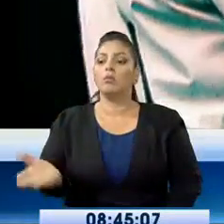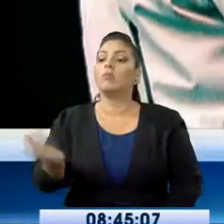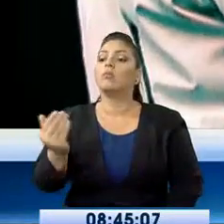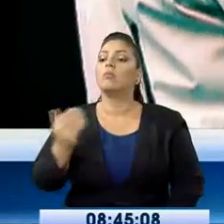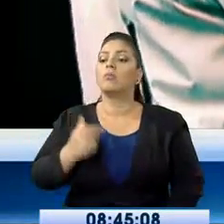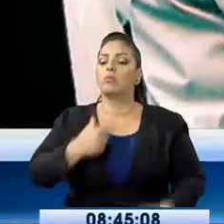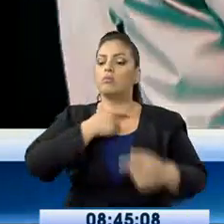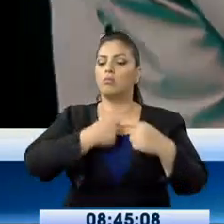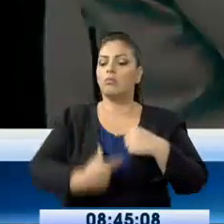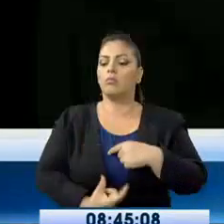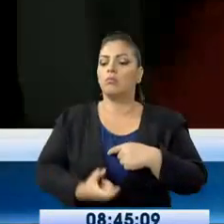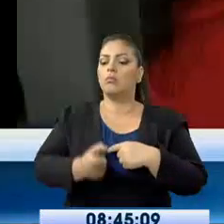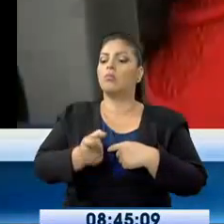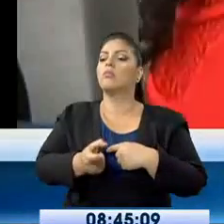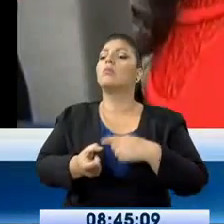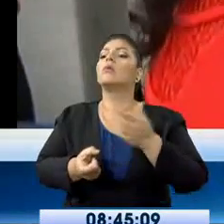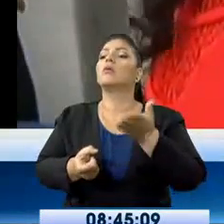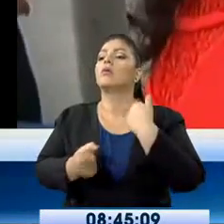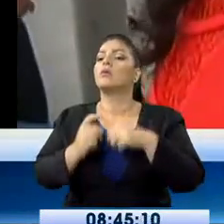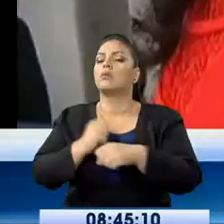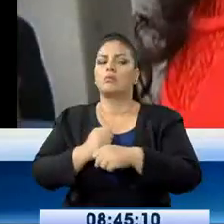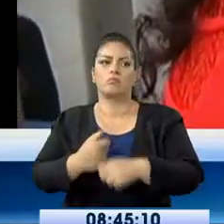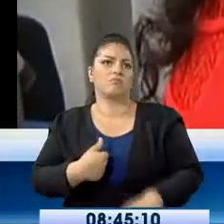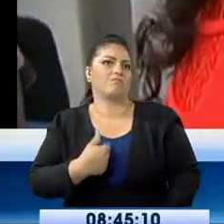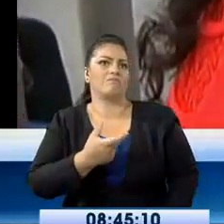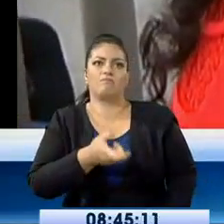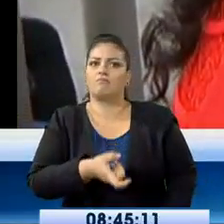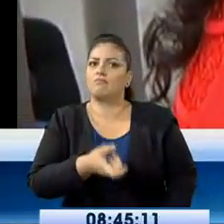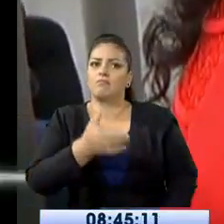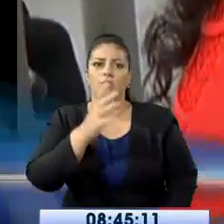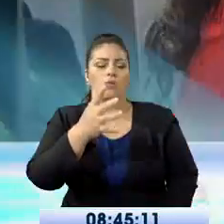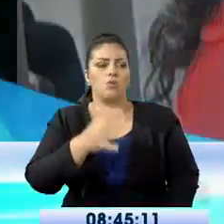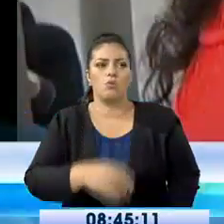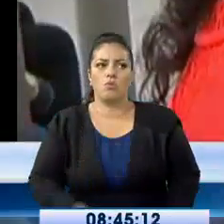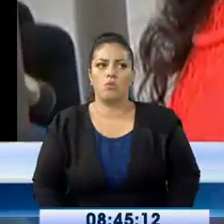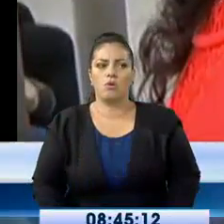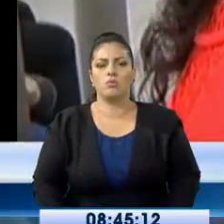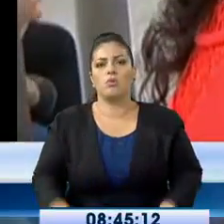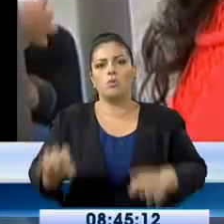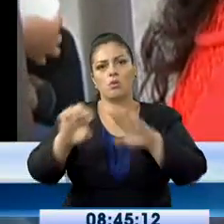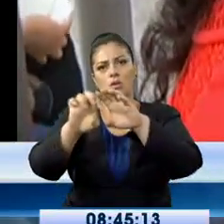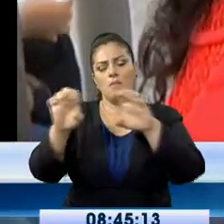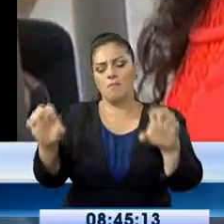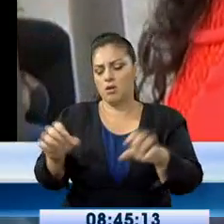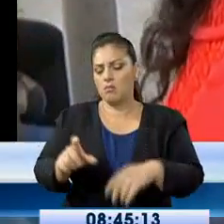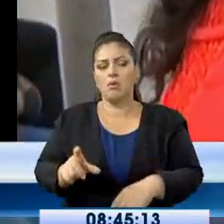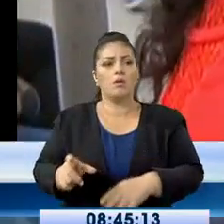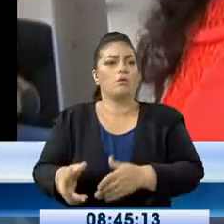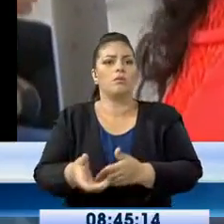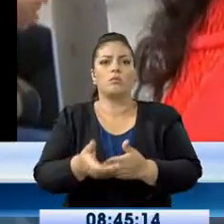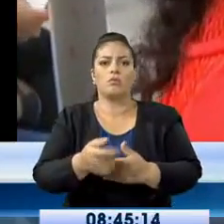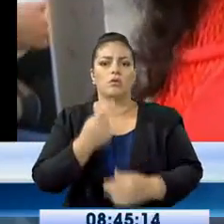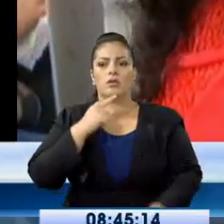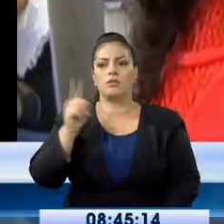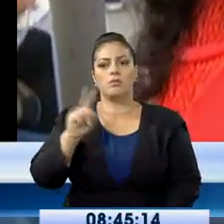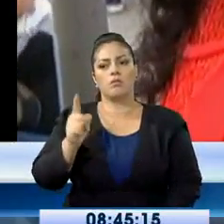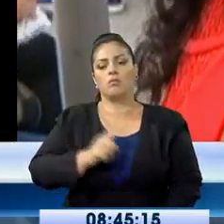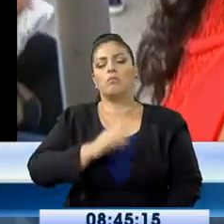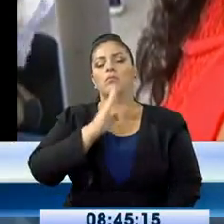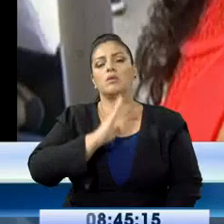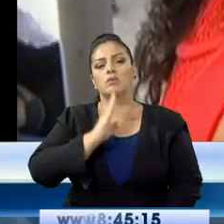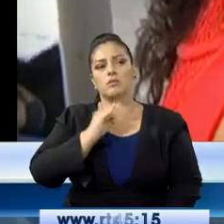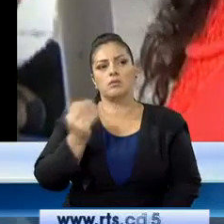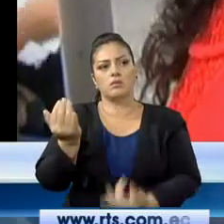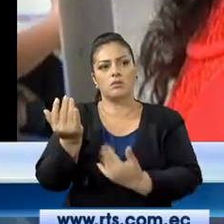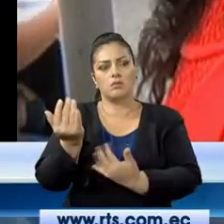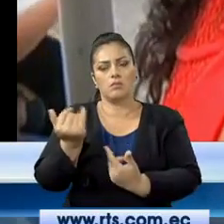podrán ingresar al sitio. No tenemos las credenciales, solamente lo que es lo de la empresa, pero no es lo que tenemos que esperar. Ya tienen que